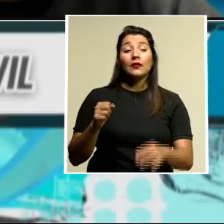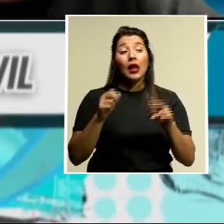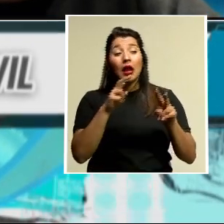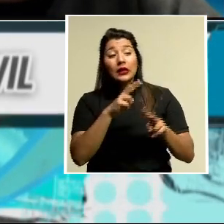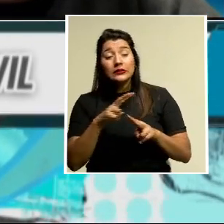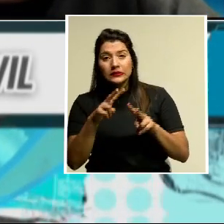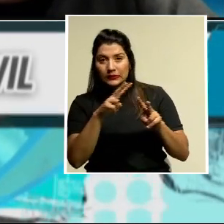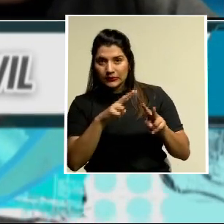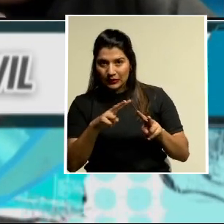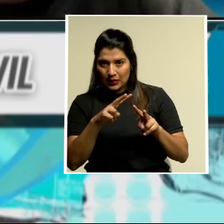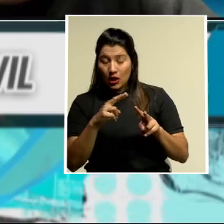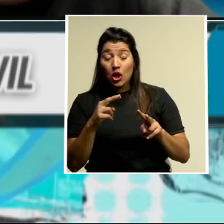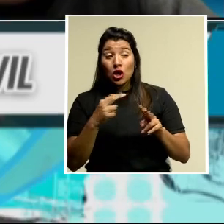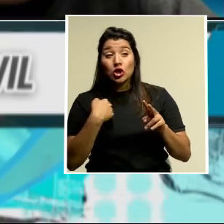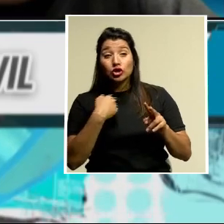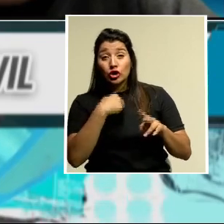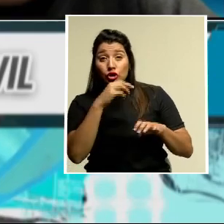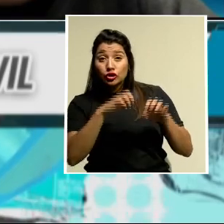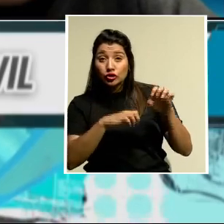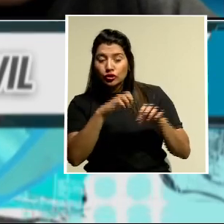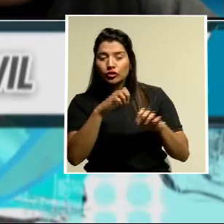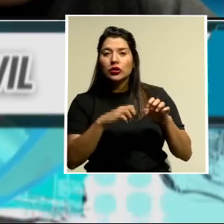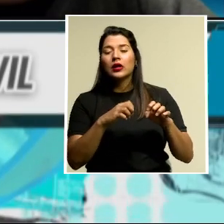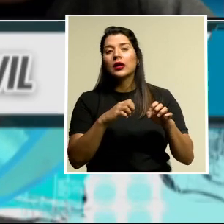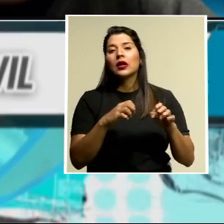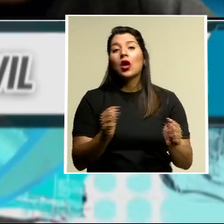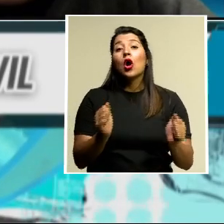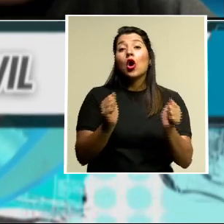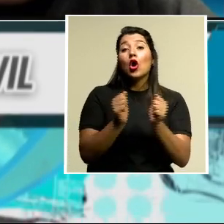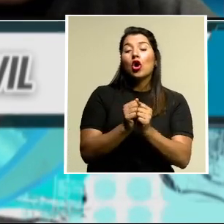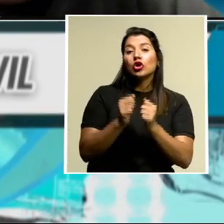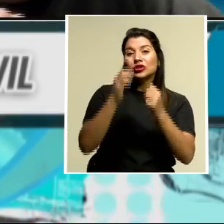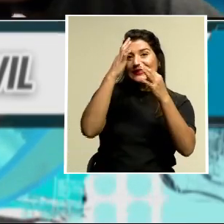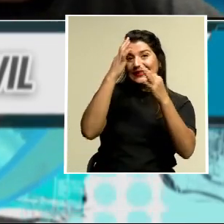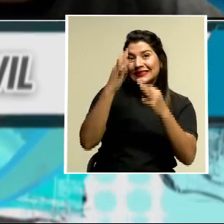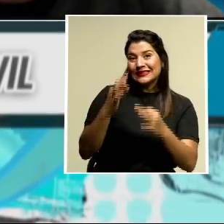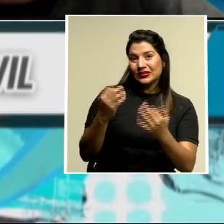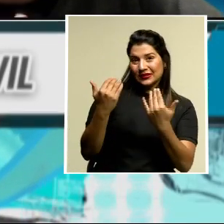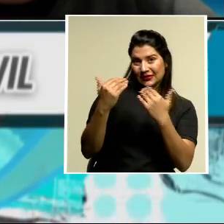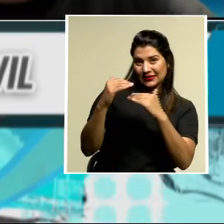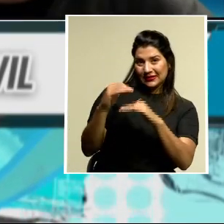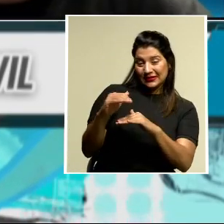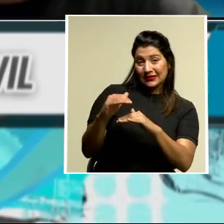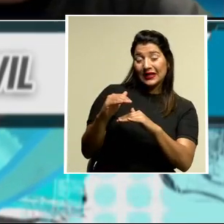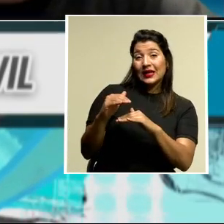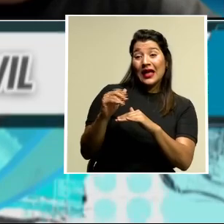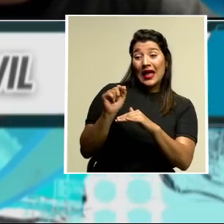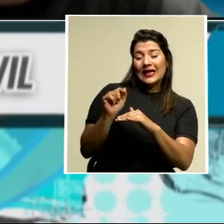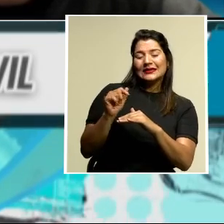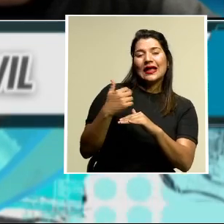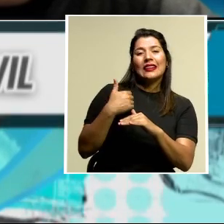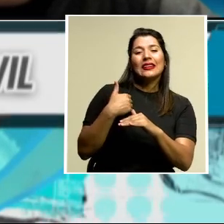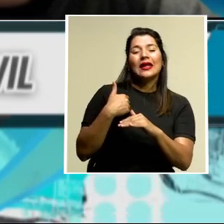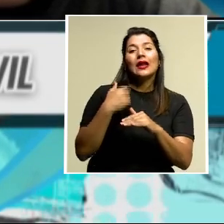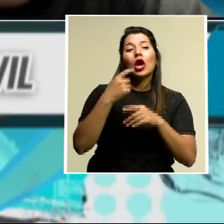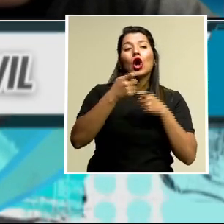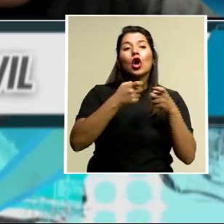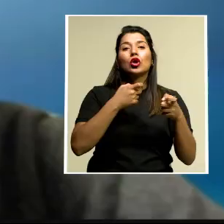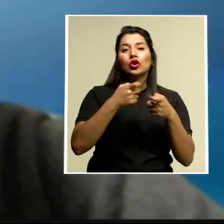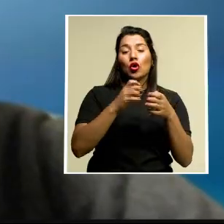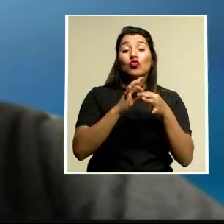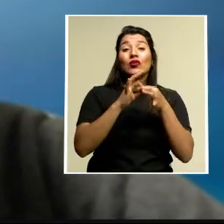contagios, esa línea que ha crecido y que nos ubicó en una tercera ola bastante grande. Con esos datos que ustedes tienen